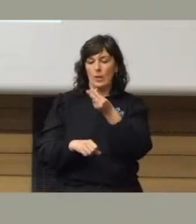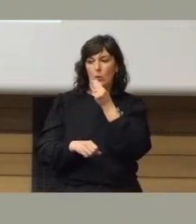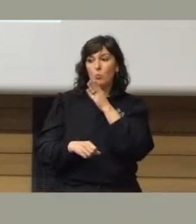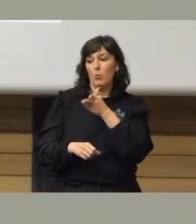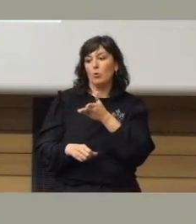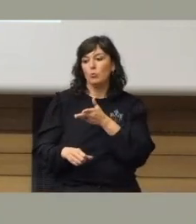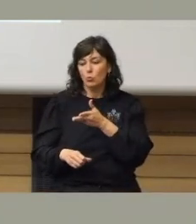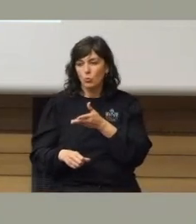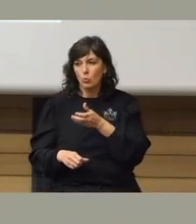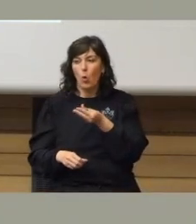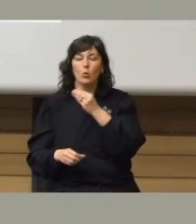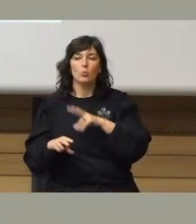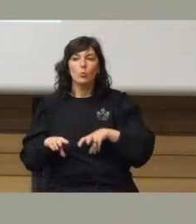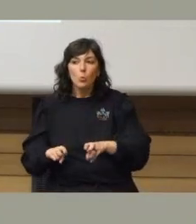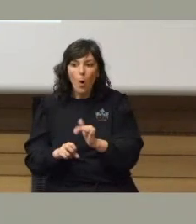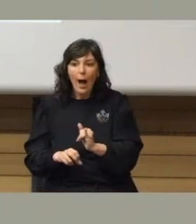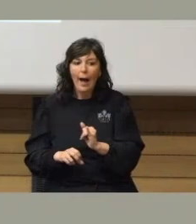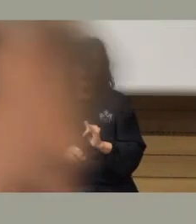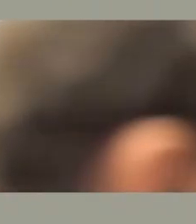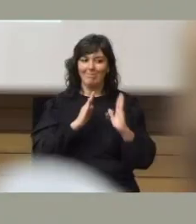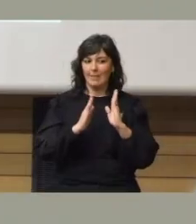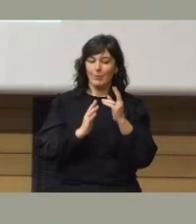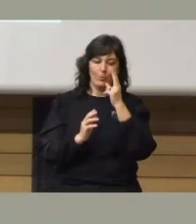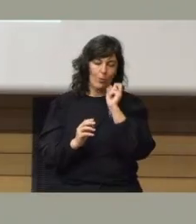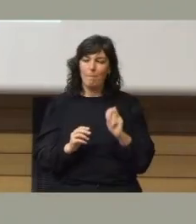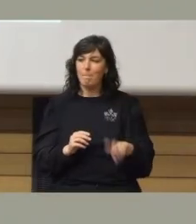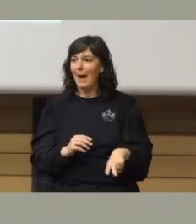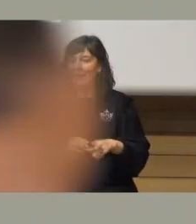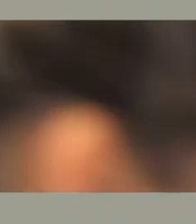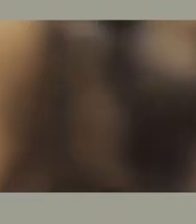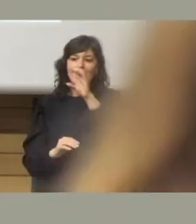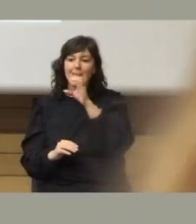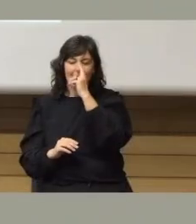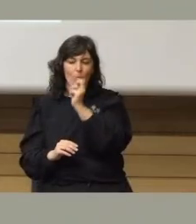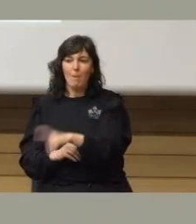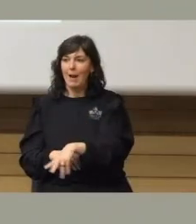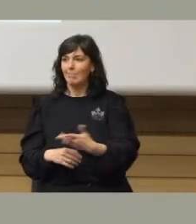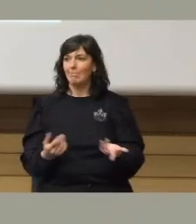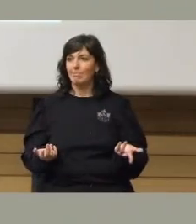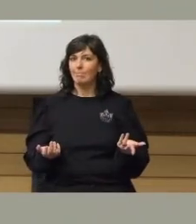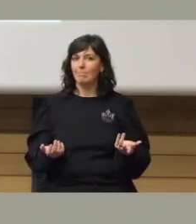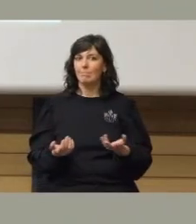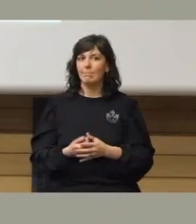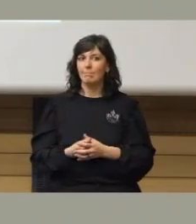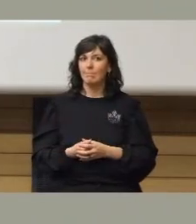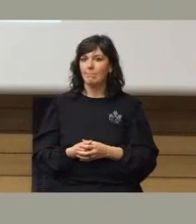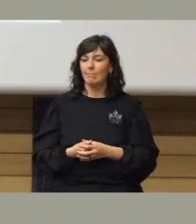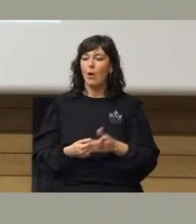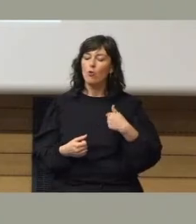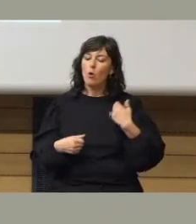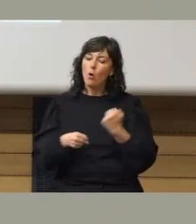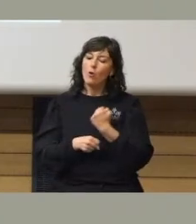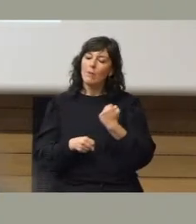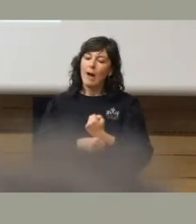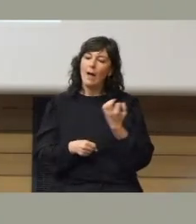Ya no me vale ni el tratamiento, ni me vale la abstinencia, ¿vale? Tengo que trabajar con un modelo que